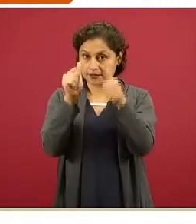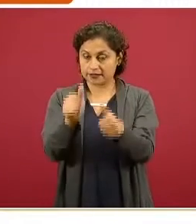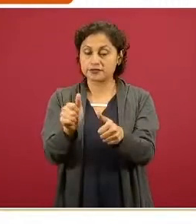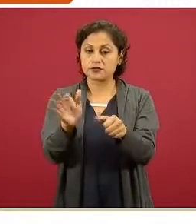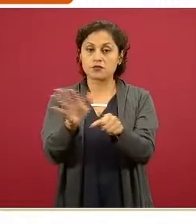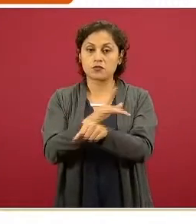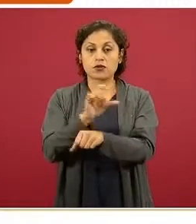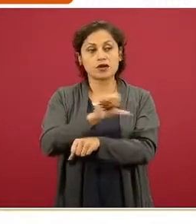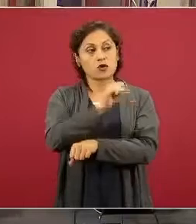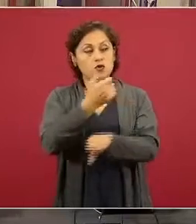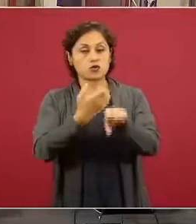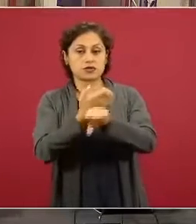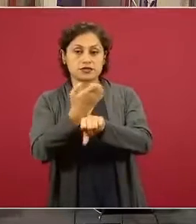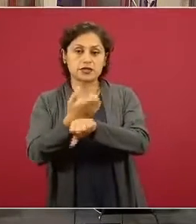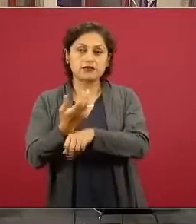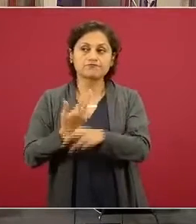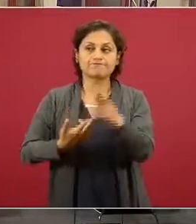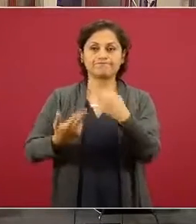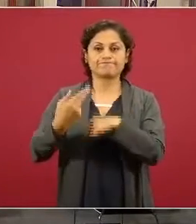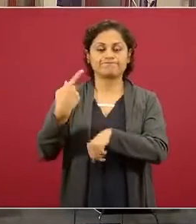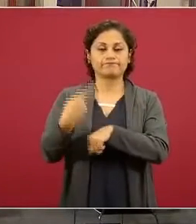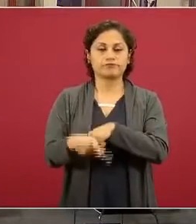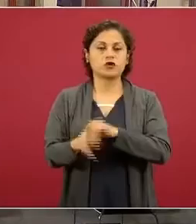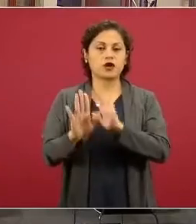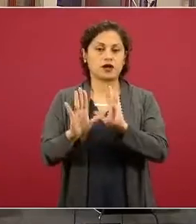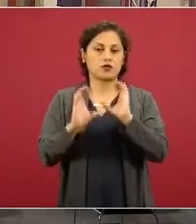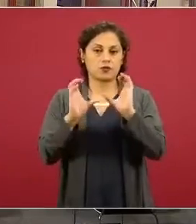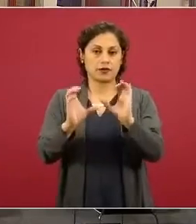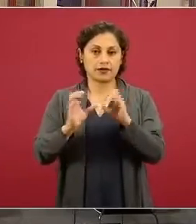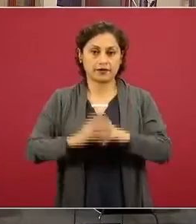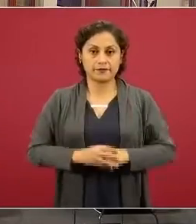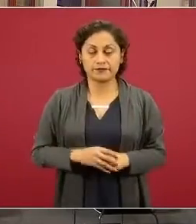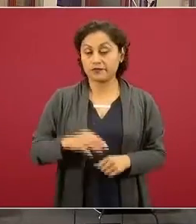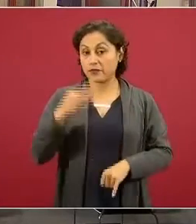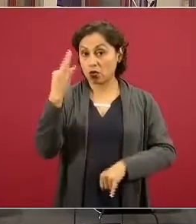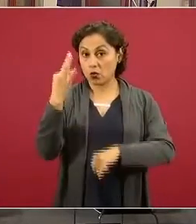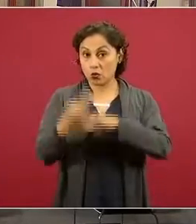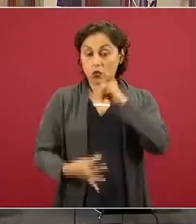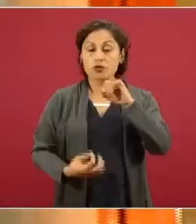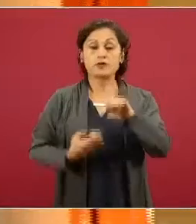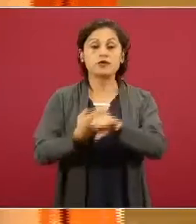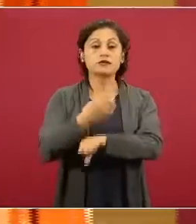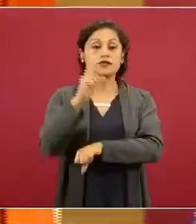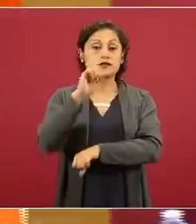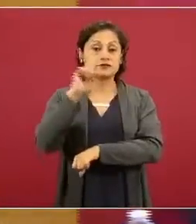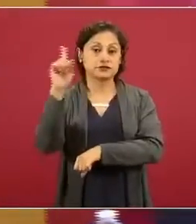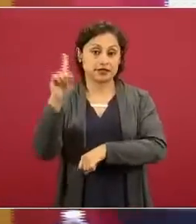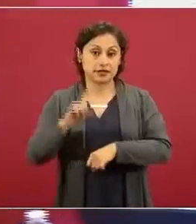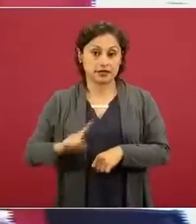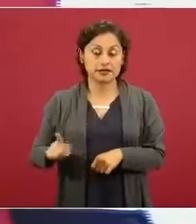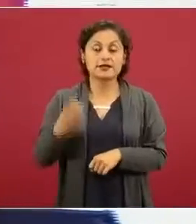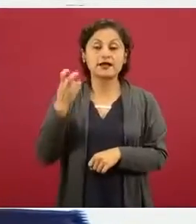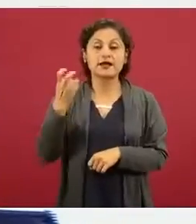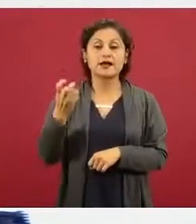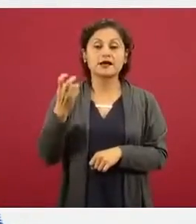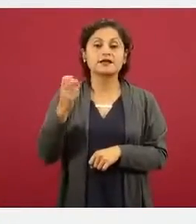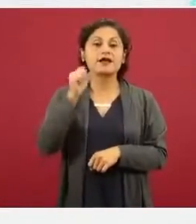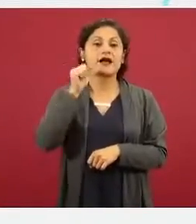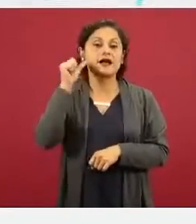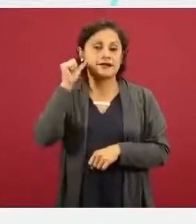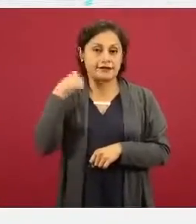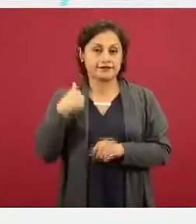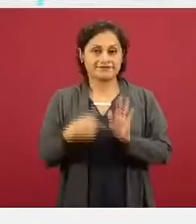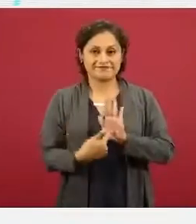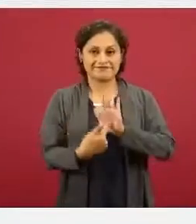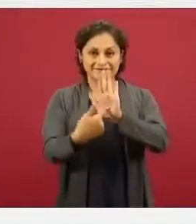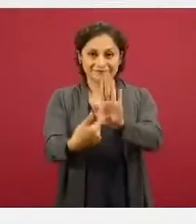estamos viendo en muchas otras entidades. La siguiente. Y finalmente, Zacatecas, que también son de las entidades que presenté ayer,